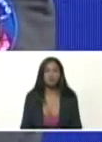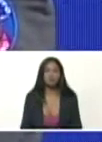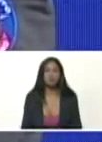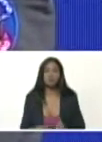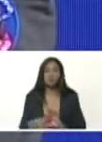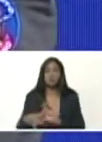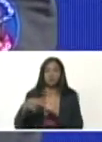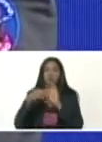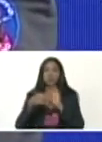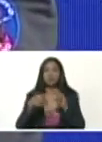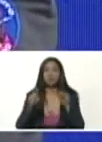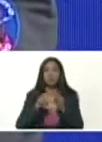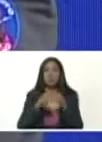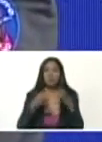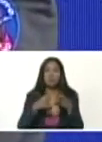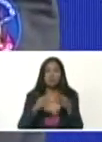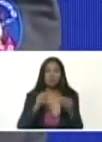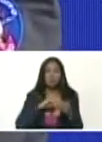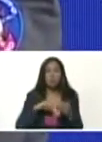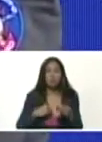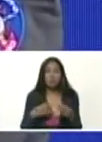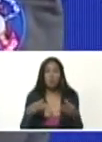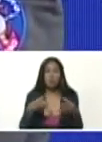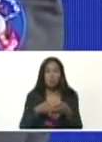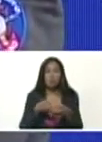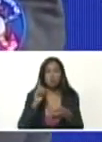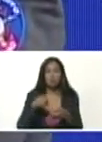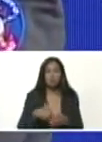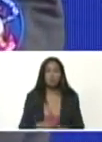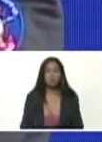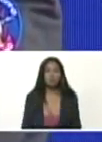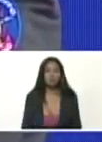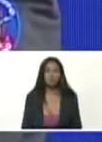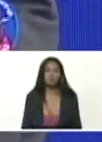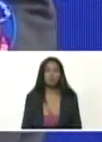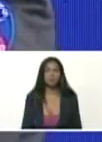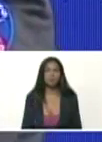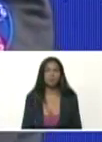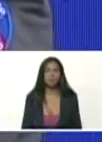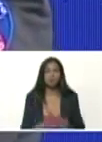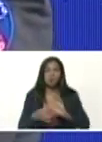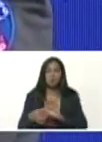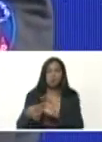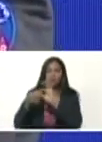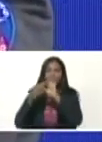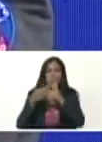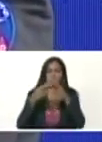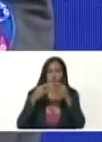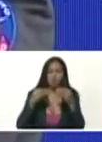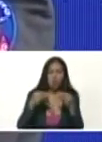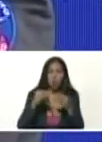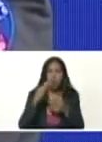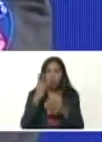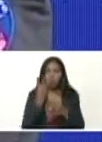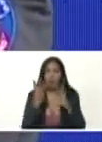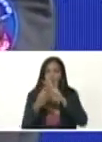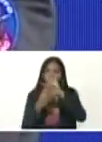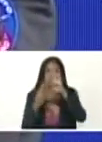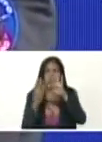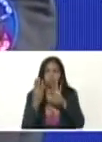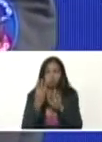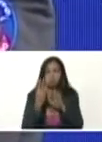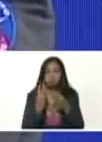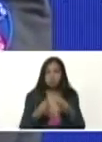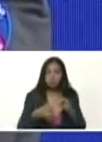unión de todos nuestros componentes, monolíticamente unidos, los 4 componentes,